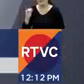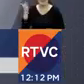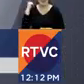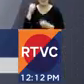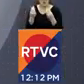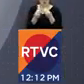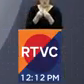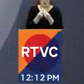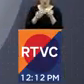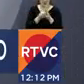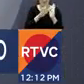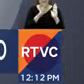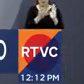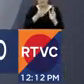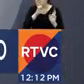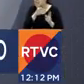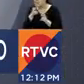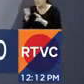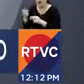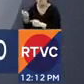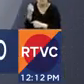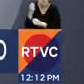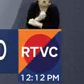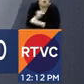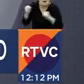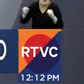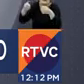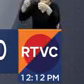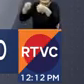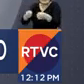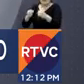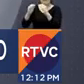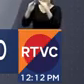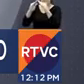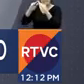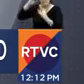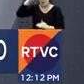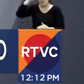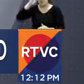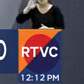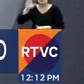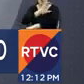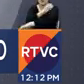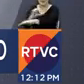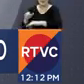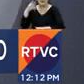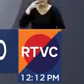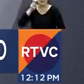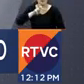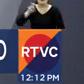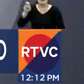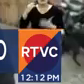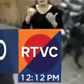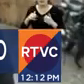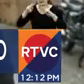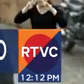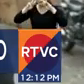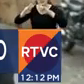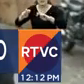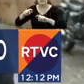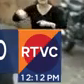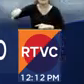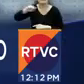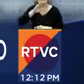armado ilegal atacaran en la mañana de hoy la estación de policía de esta localidad del Catatumbo. En el momento se adelantan las operaciones para dar con